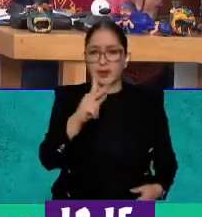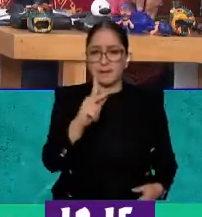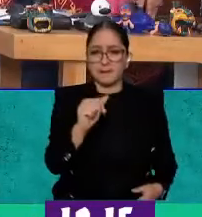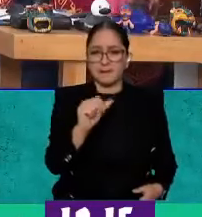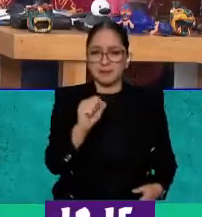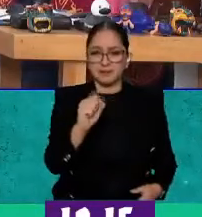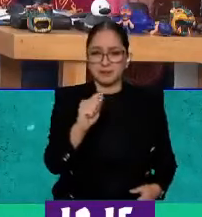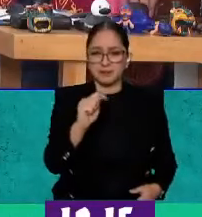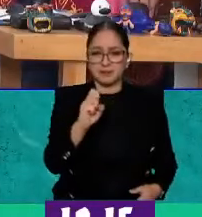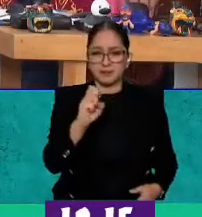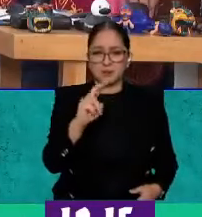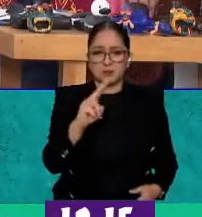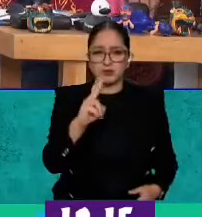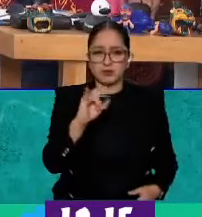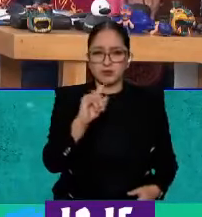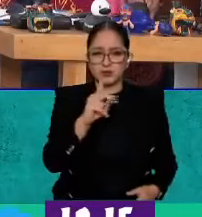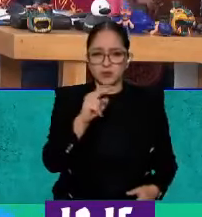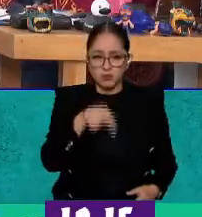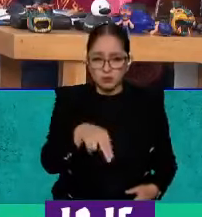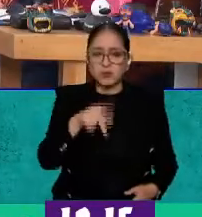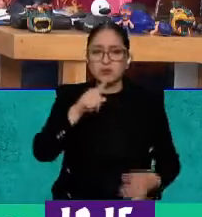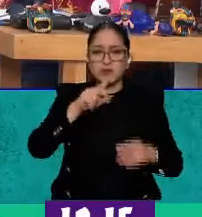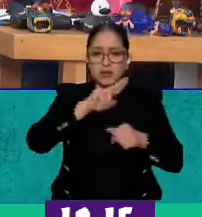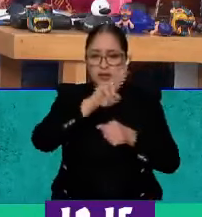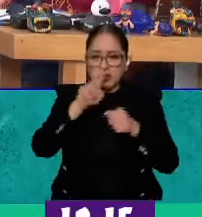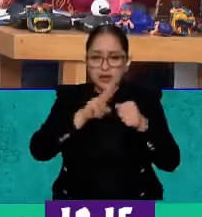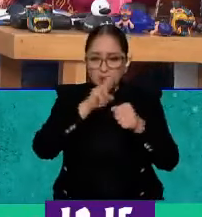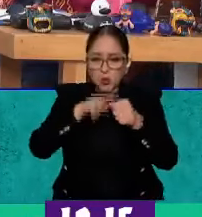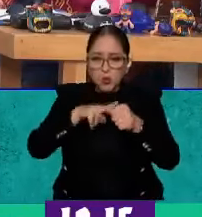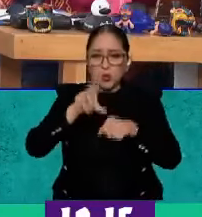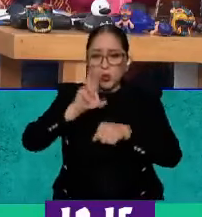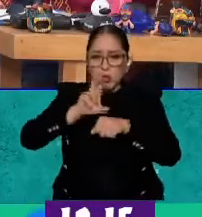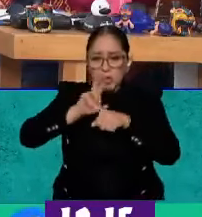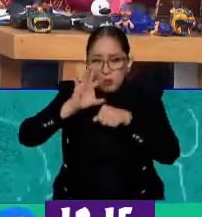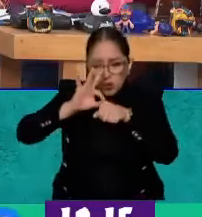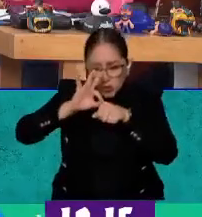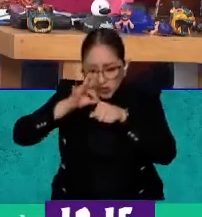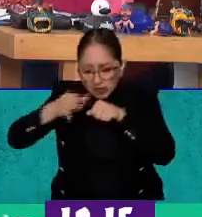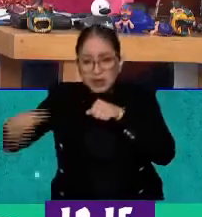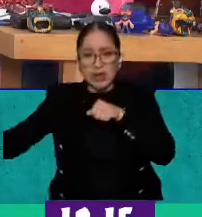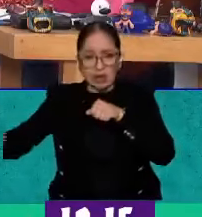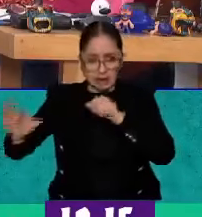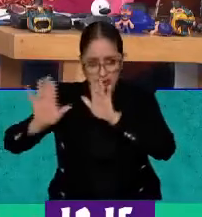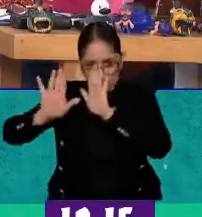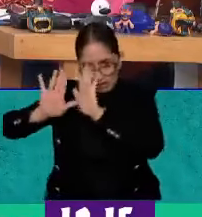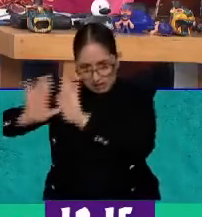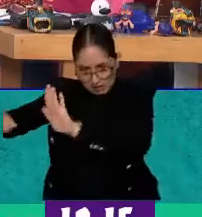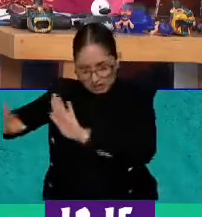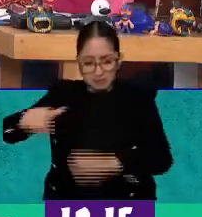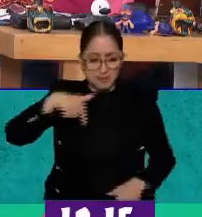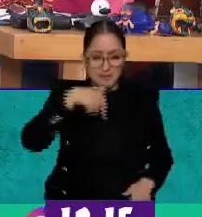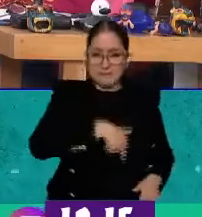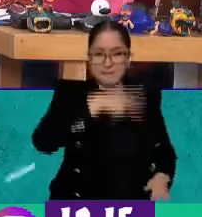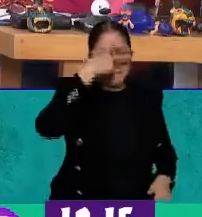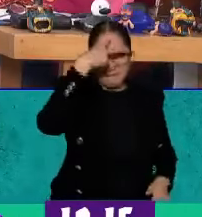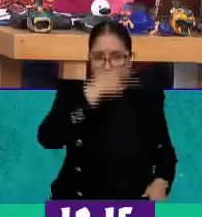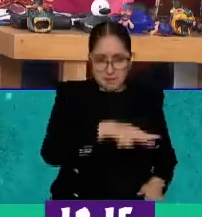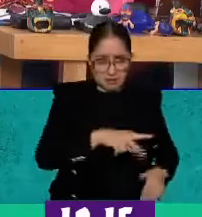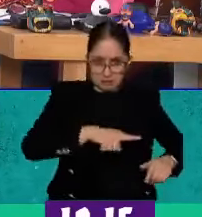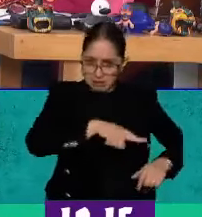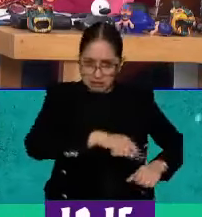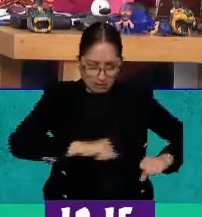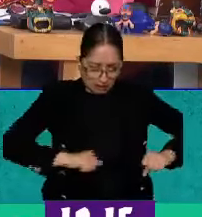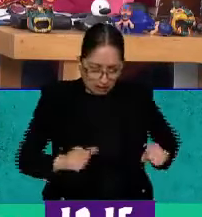les quitan una capita que tiene el huevo de manera natural, ¿sí? Aquí en México no hacemos eso. Aquí en México, como sale el huevo así de las granjas y